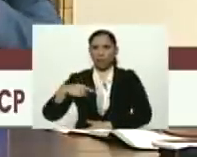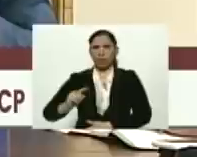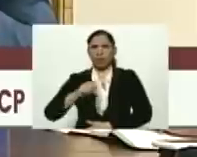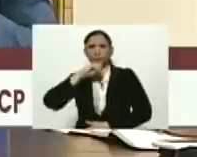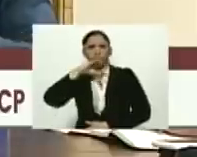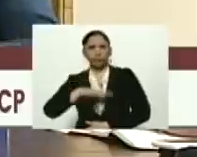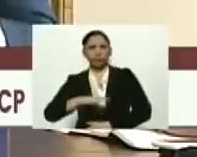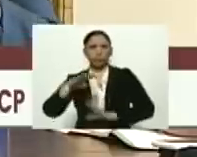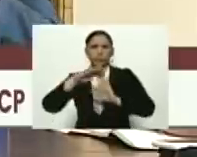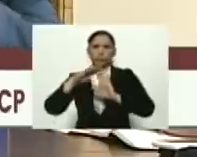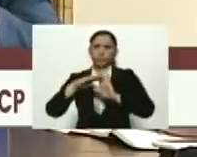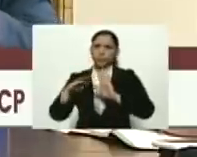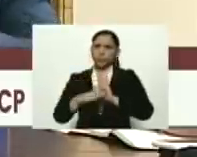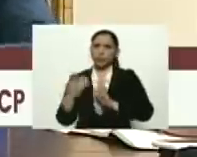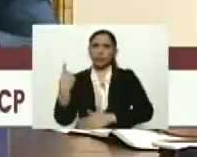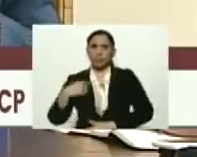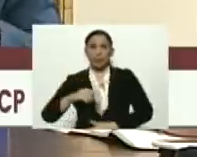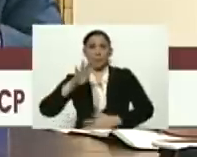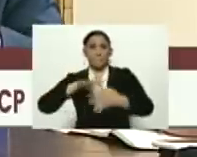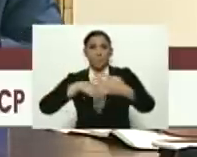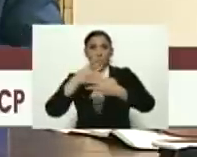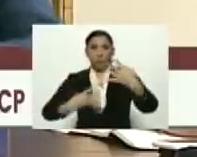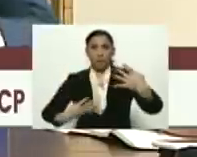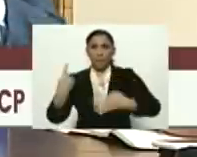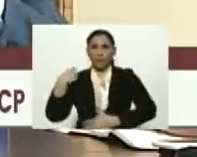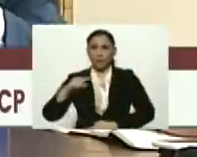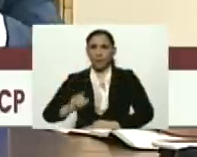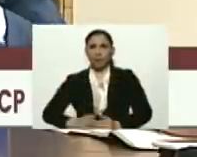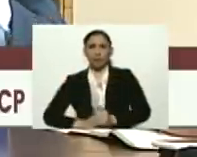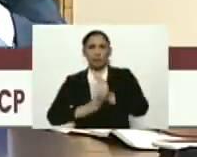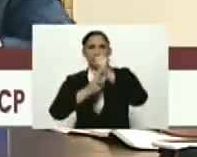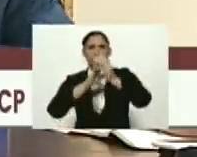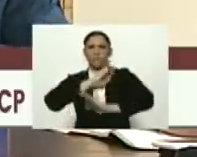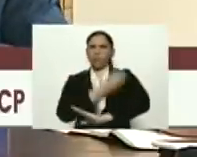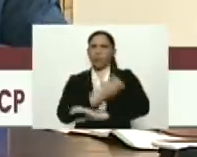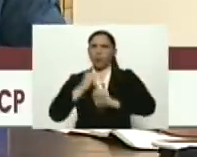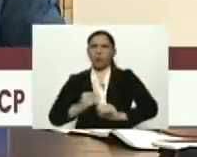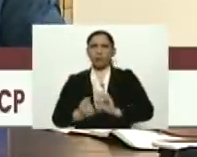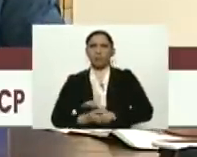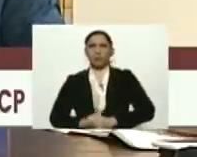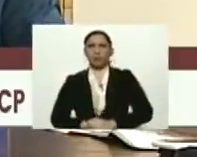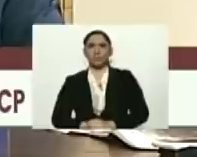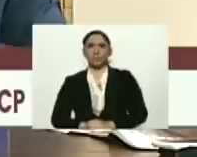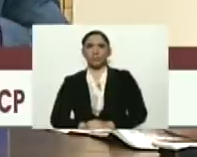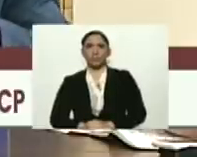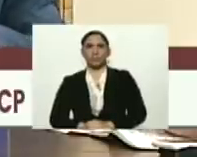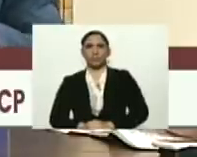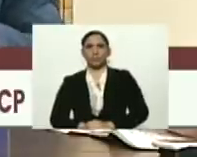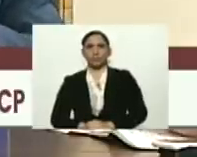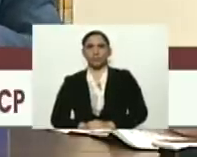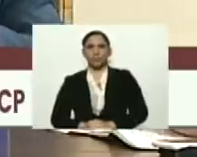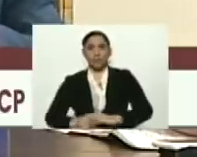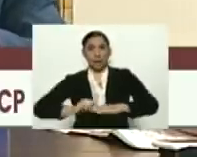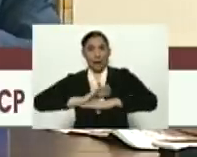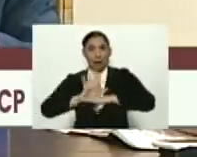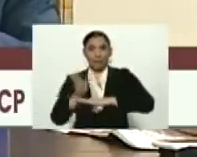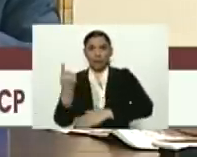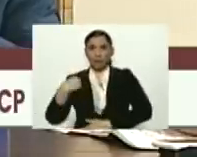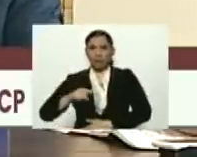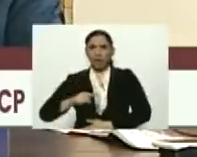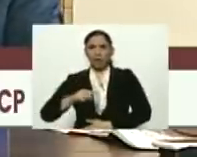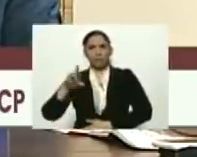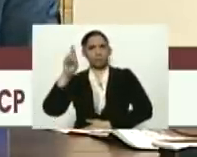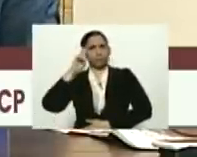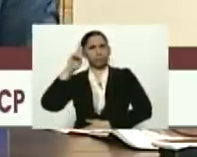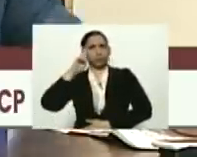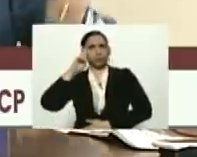tiene principios, tiene programa, tiene liderazgo, tiene fuerza. El ALBA tiene razón,